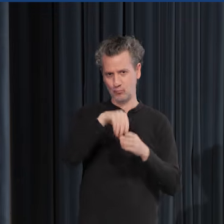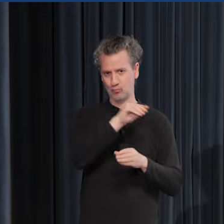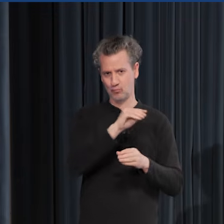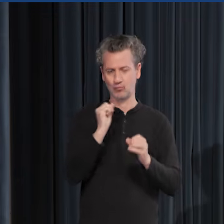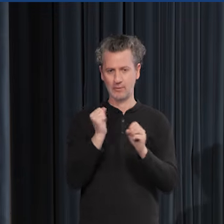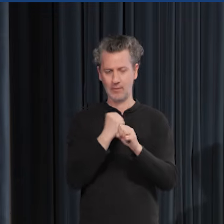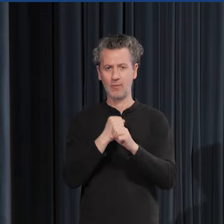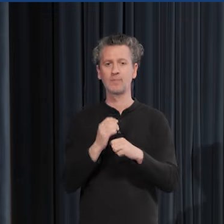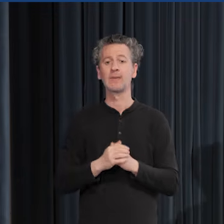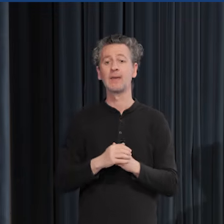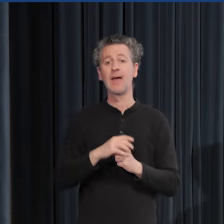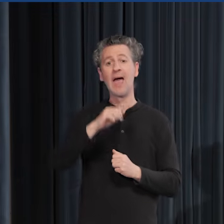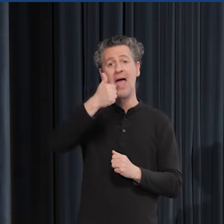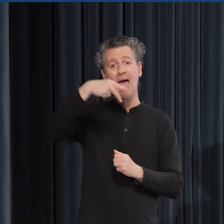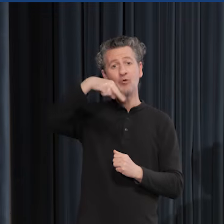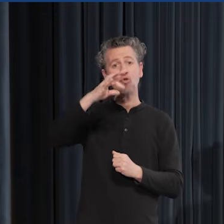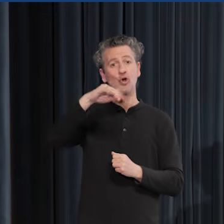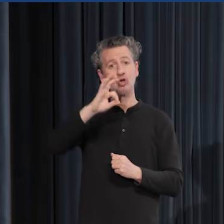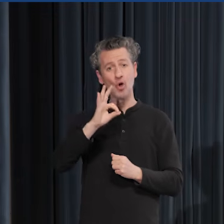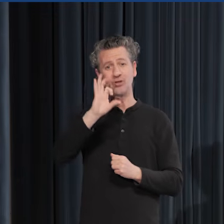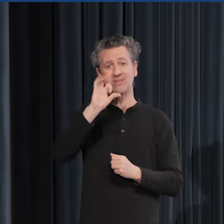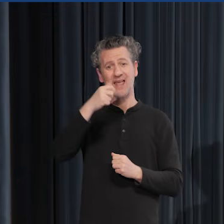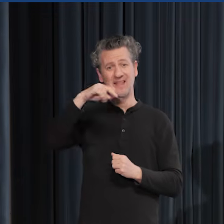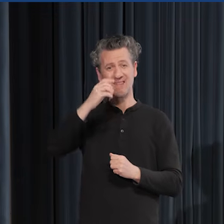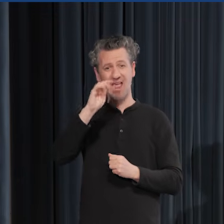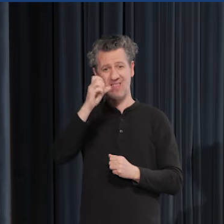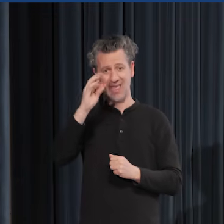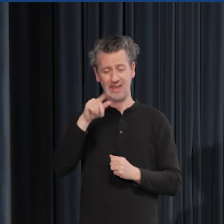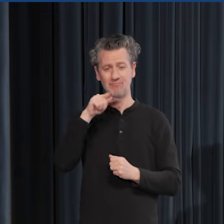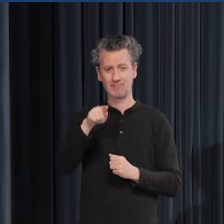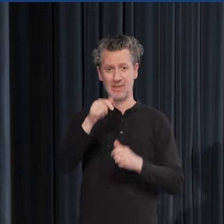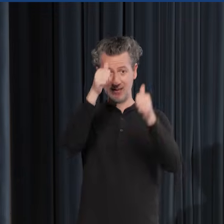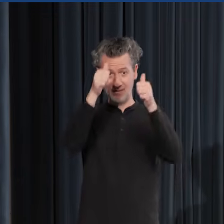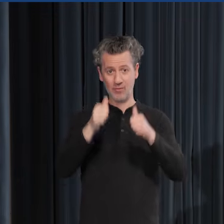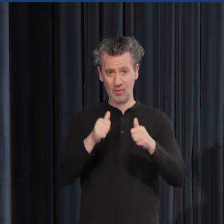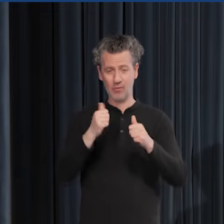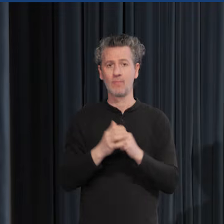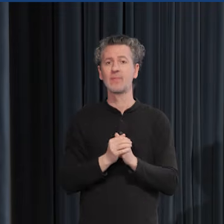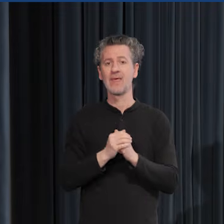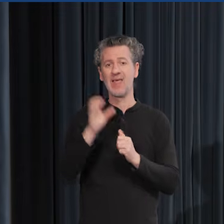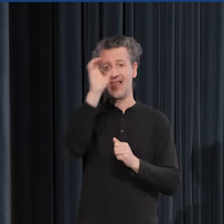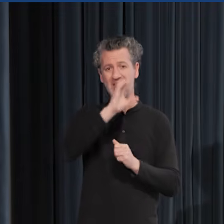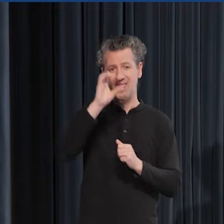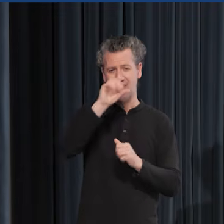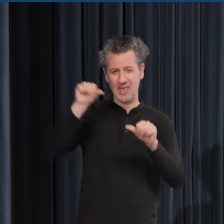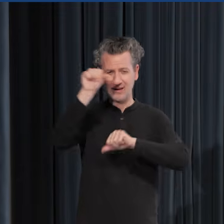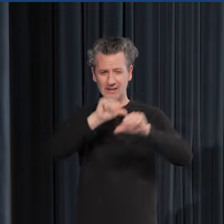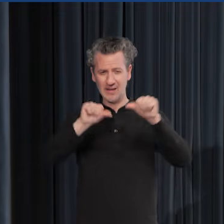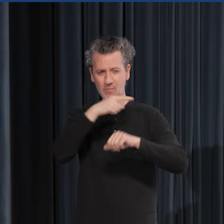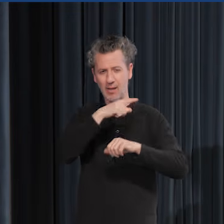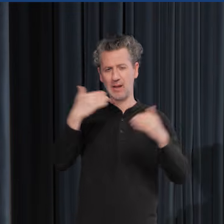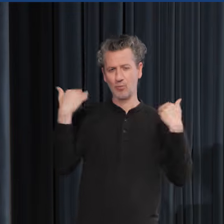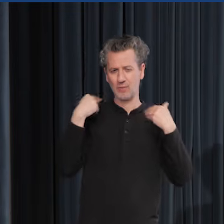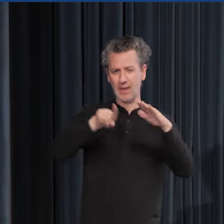contamos con Antonio Santander, que es licenciado en Ciencias Químicas. Él es responsable de gestión de